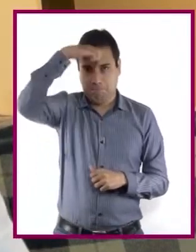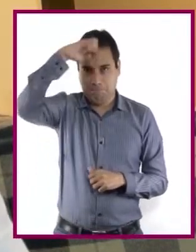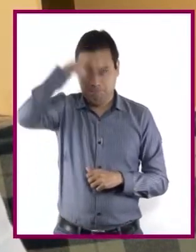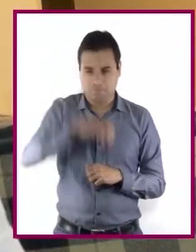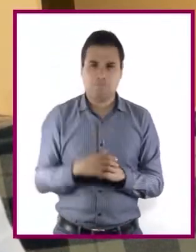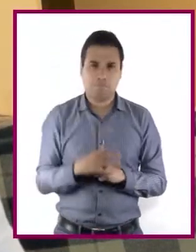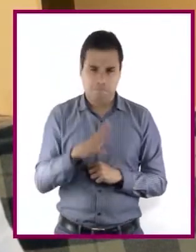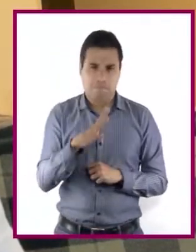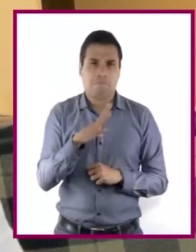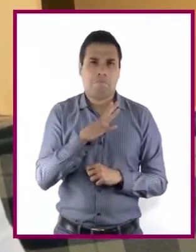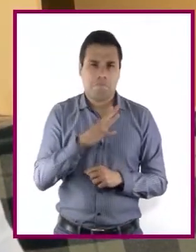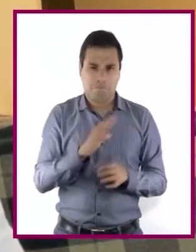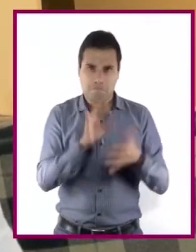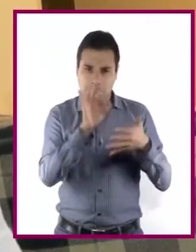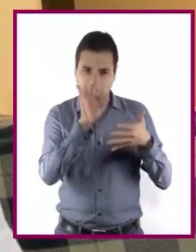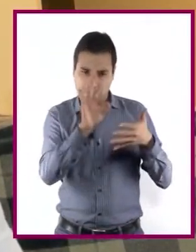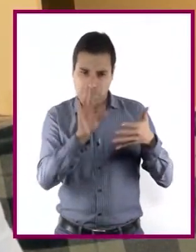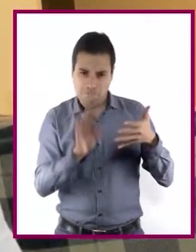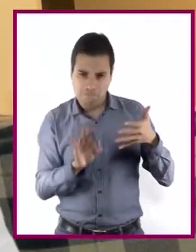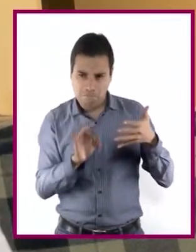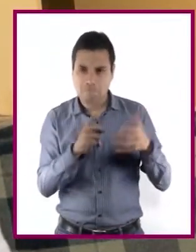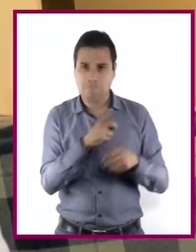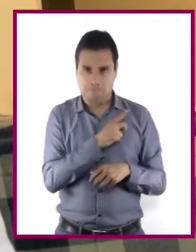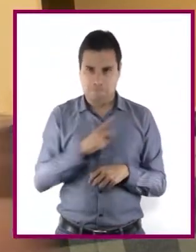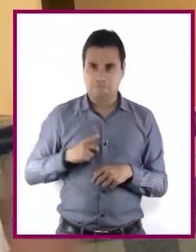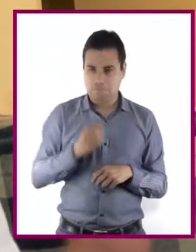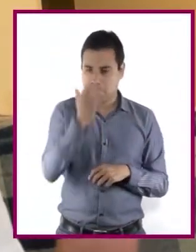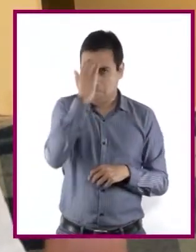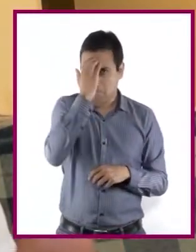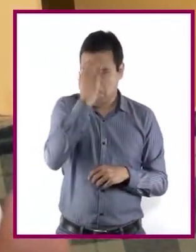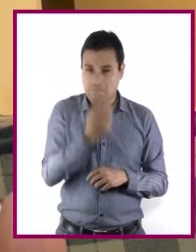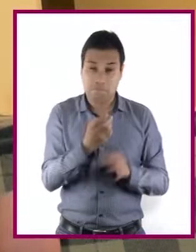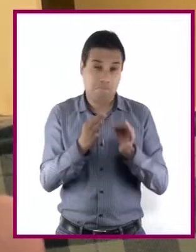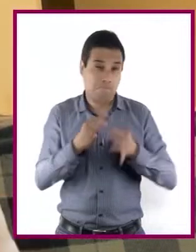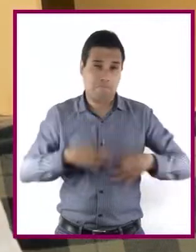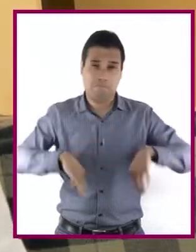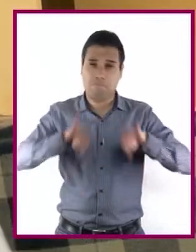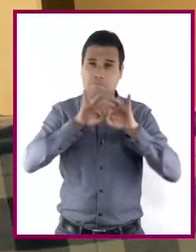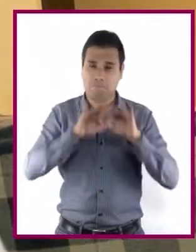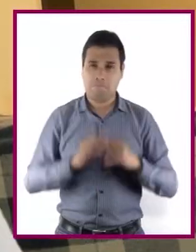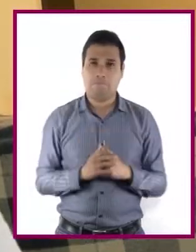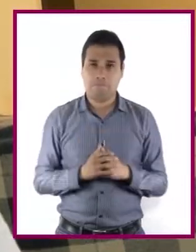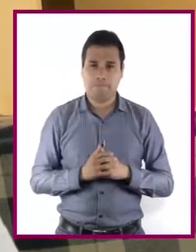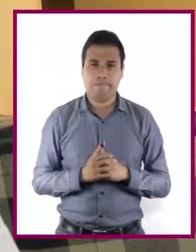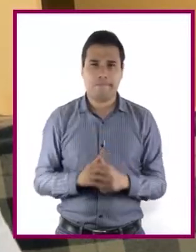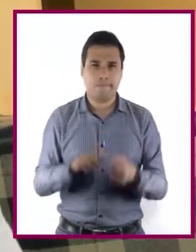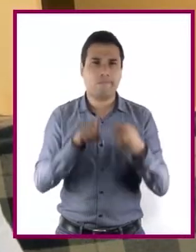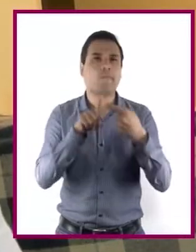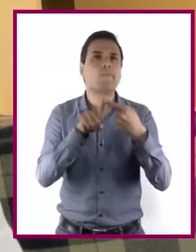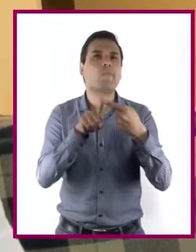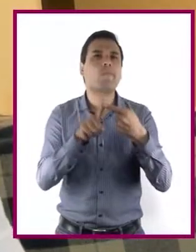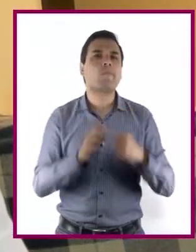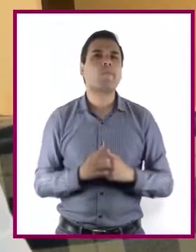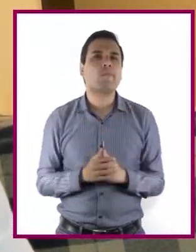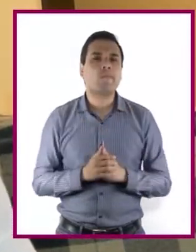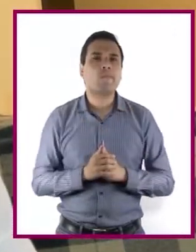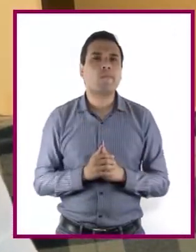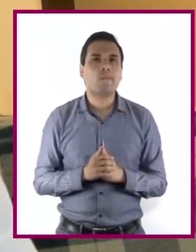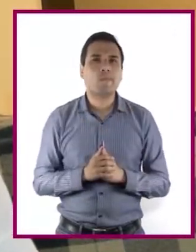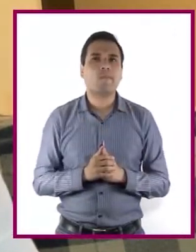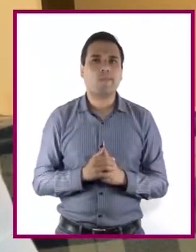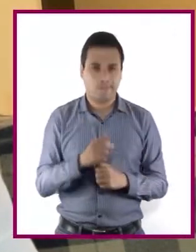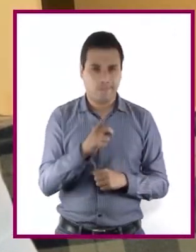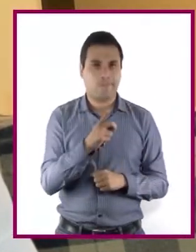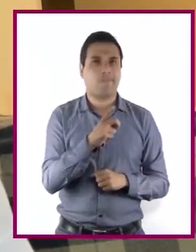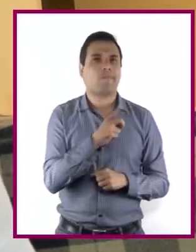puntos que deben ser tomados en cuenta porque son muy importantes. Uno es tener